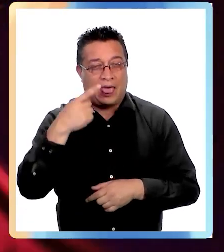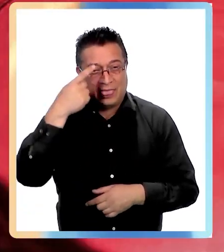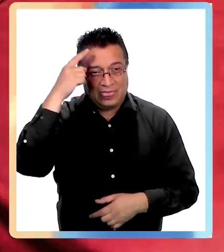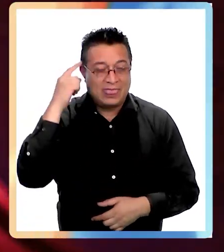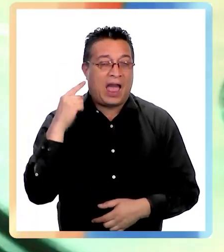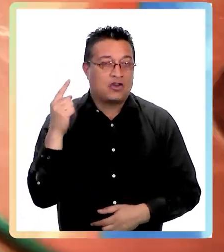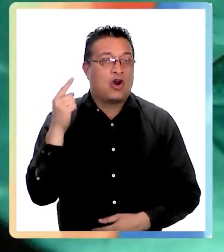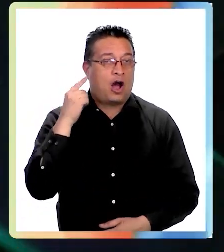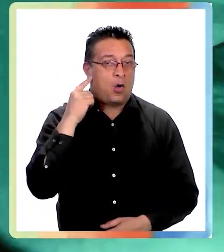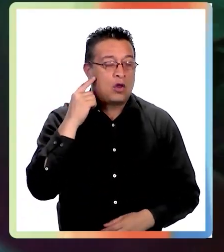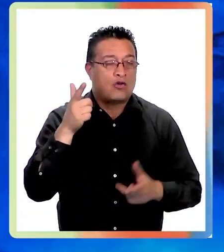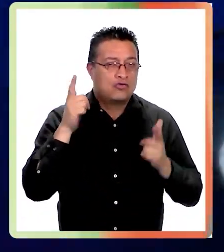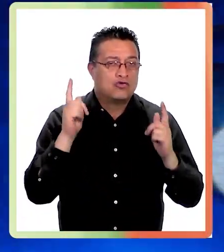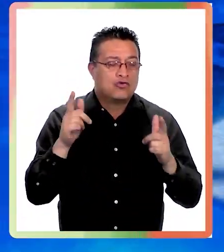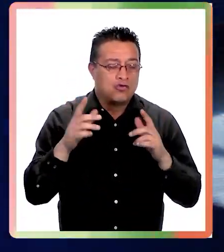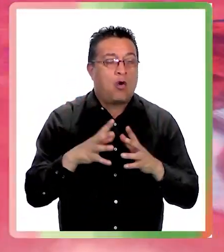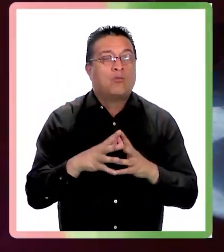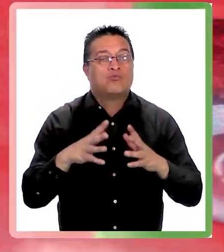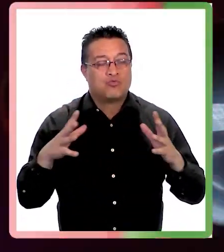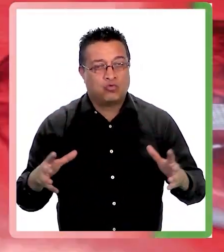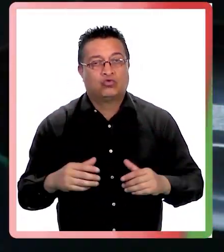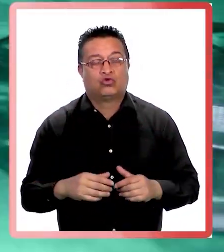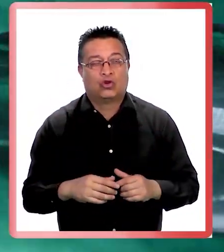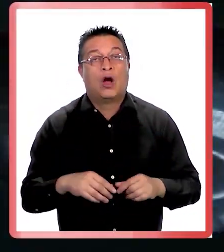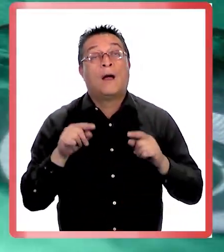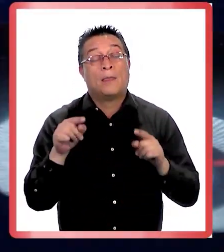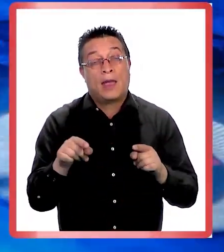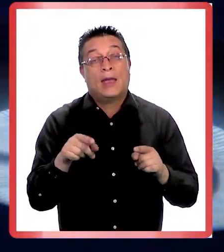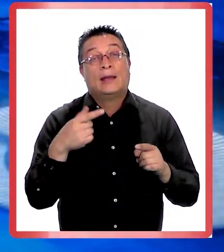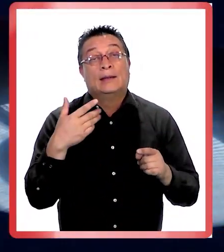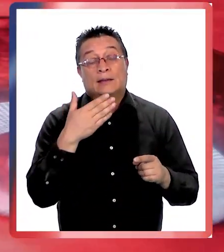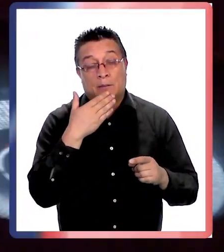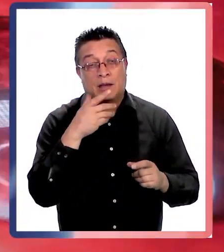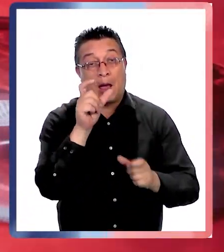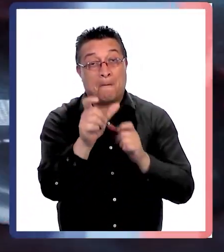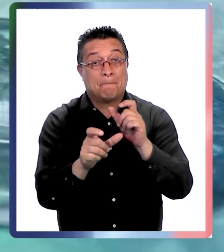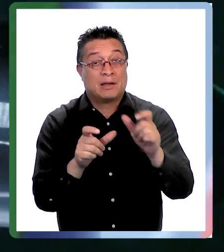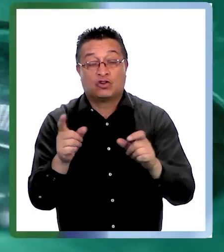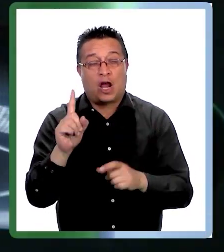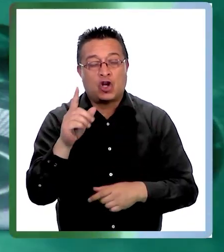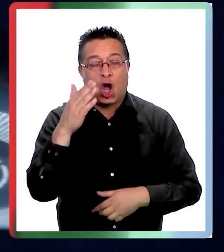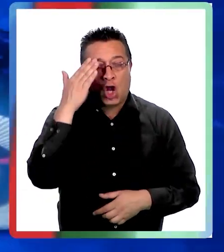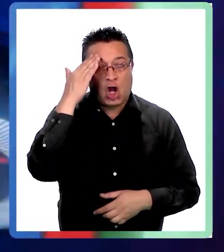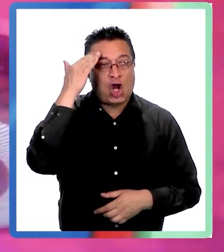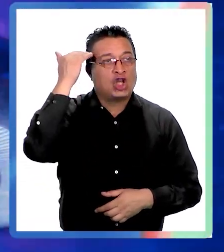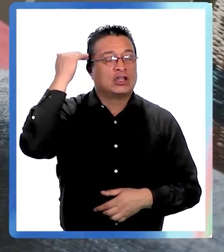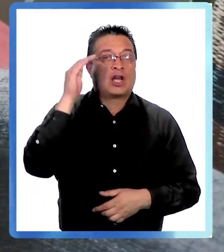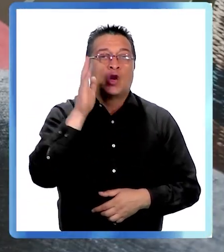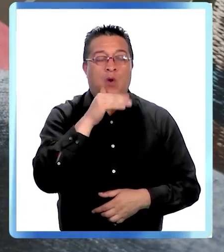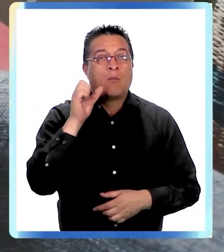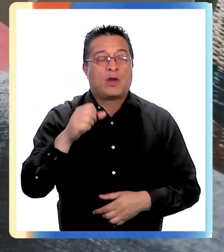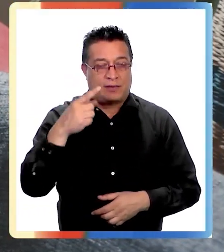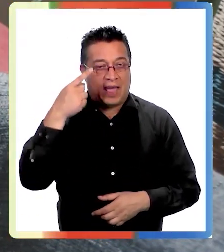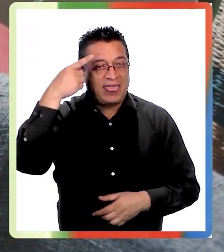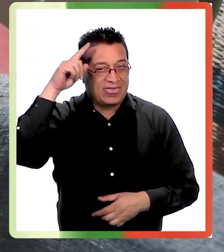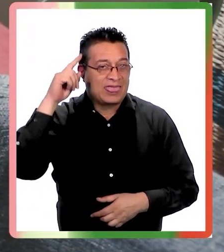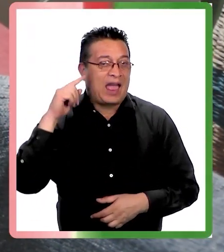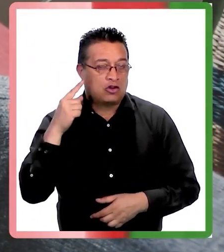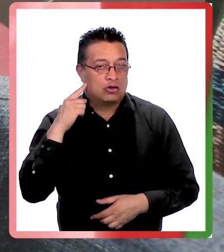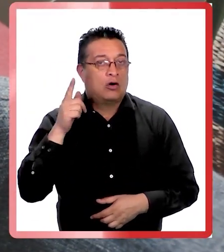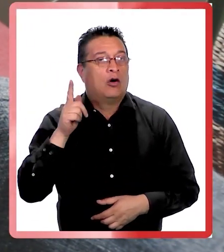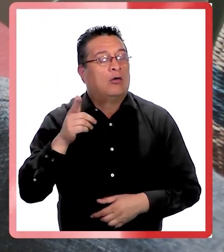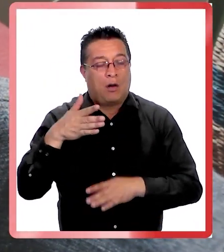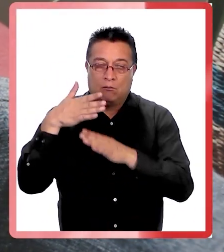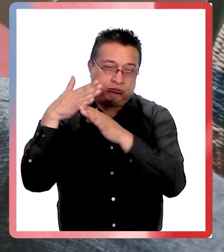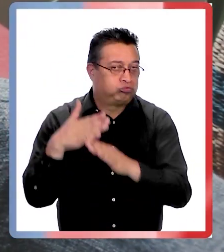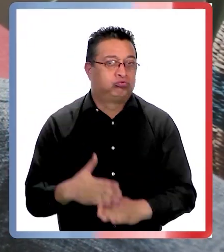crean un daño auditivo por exposición al ruido, y los pacientes no tienen conciencia de que eso les puede dañar la audición